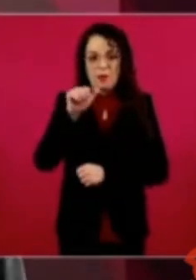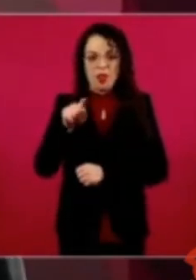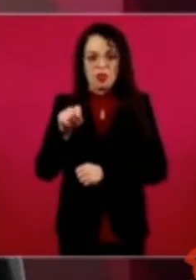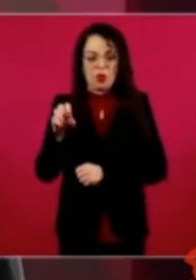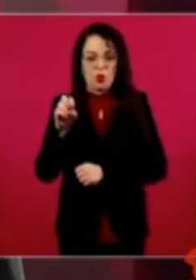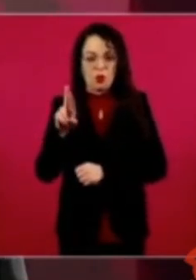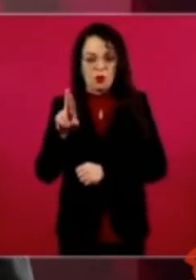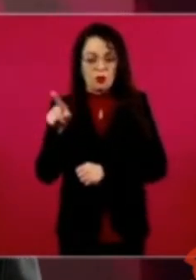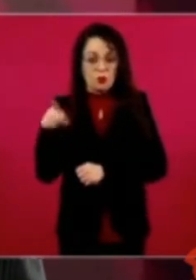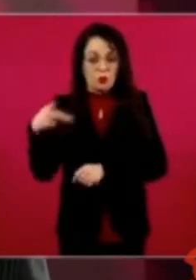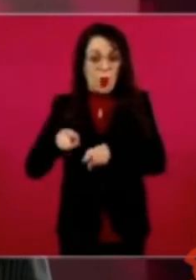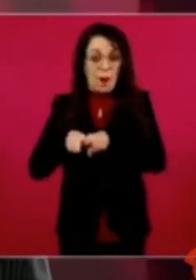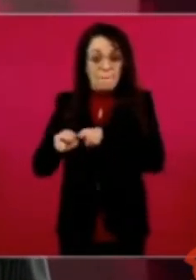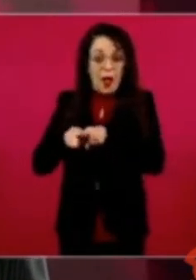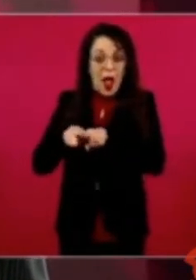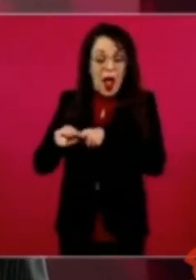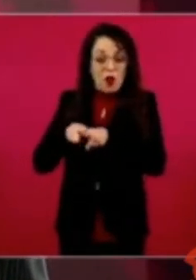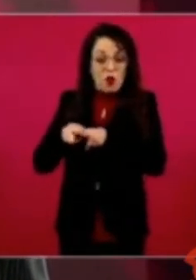hermano de Limantur